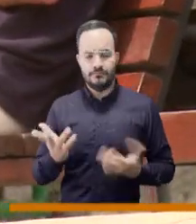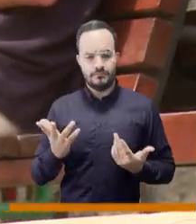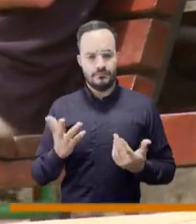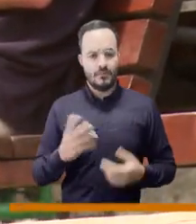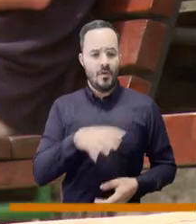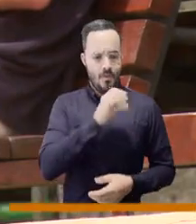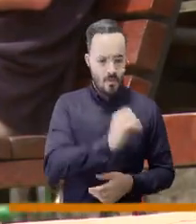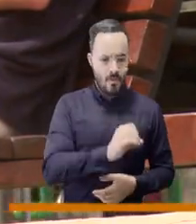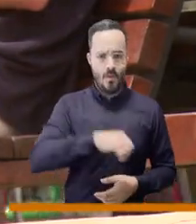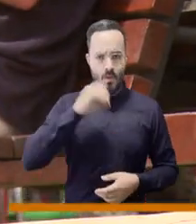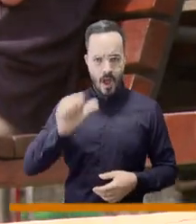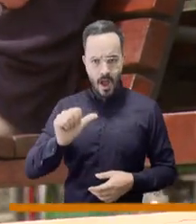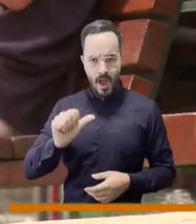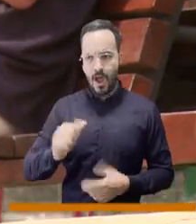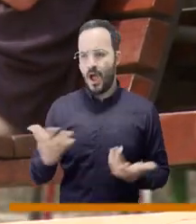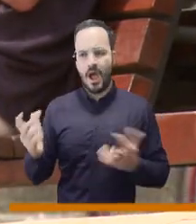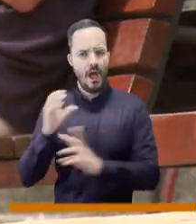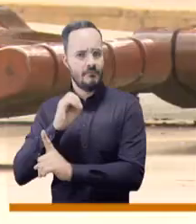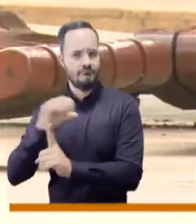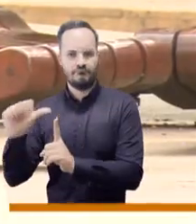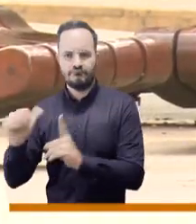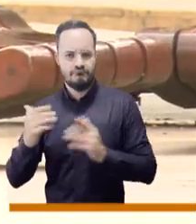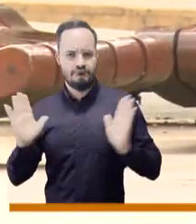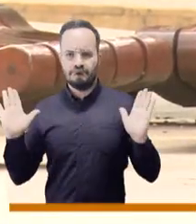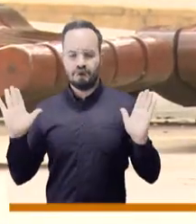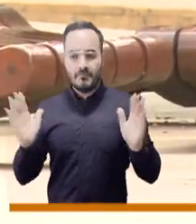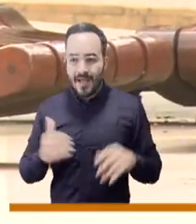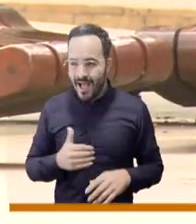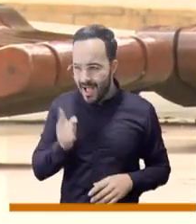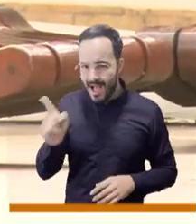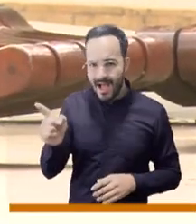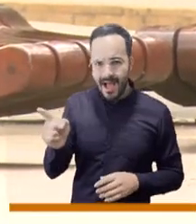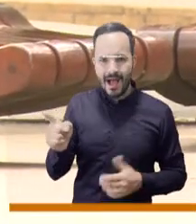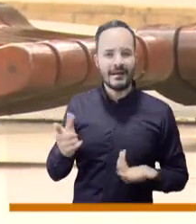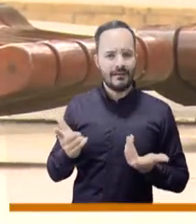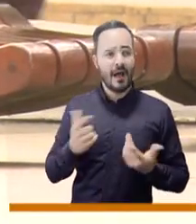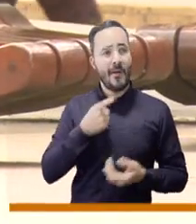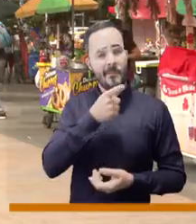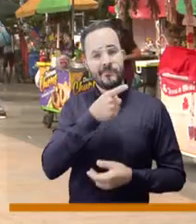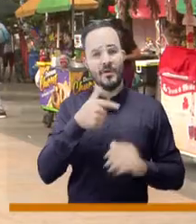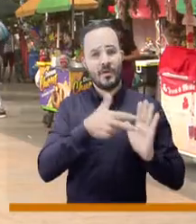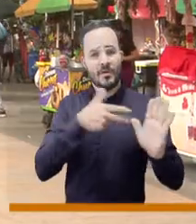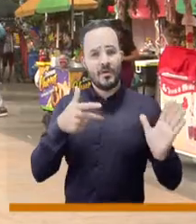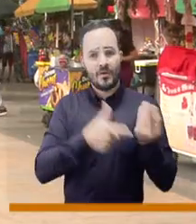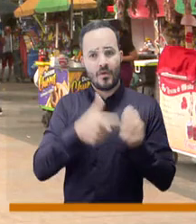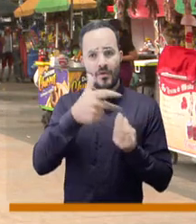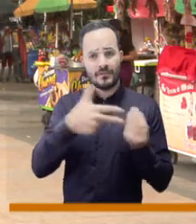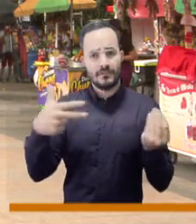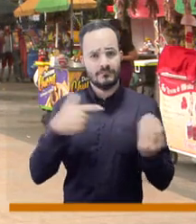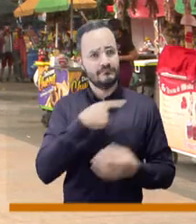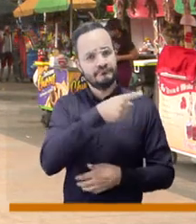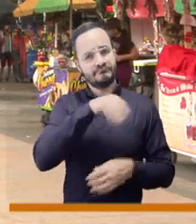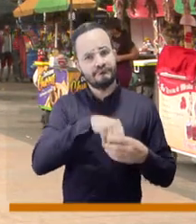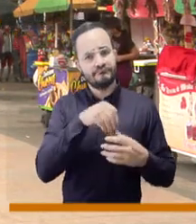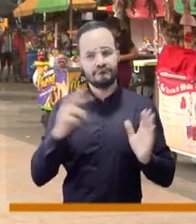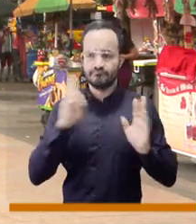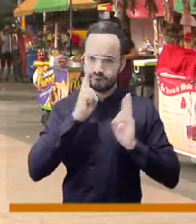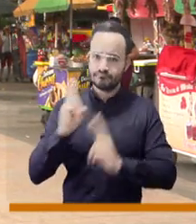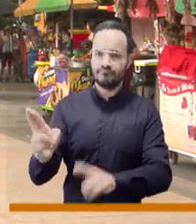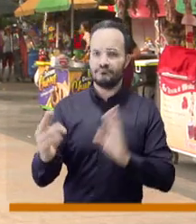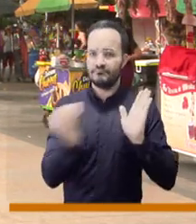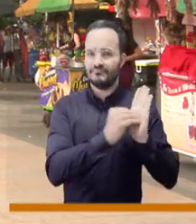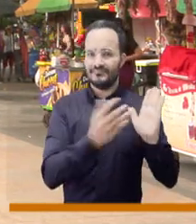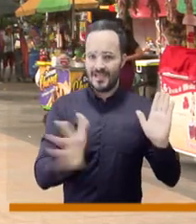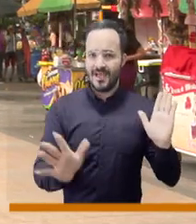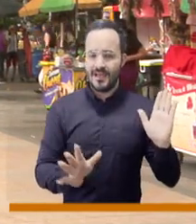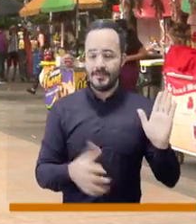categoría dentro del sexo, ¿cierto? Hombre, mujer y persona no binaria, eso también lo reconoce la Corte Constitucional. Como movimiento político